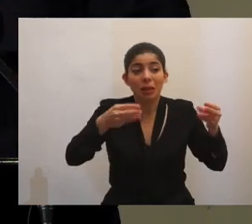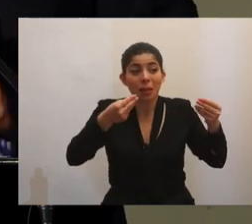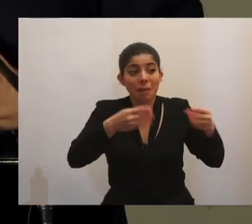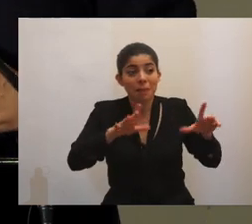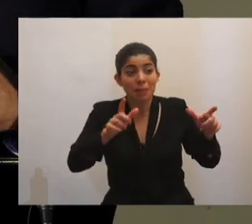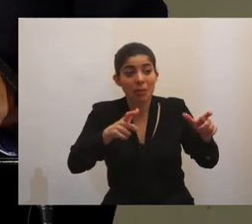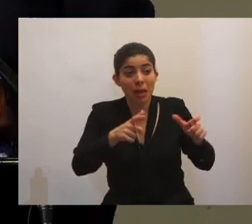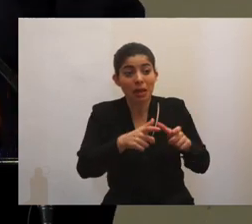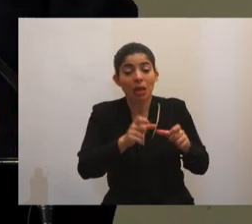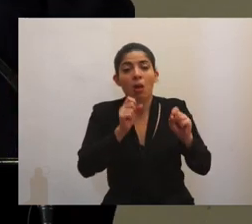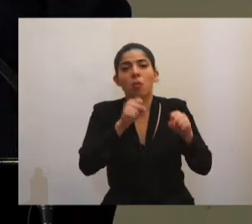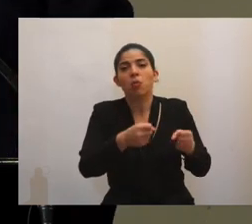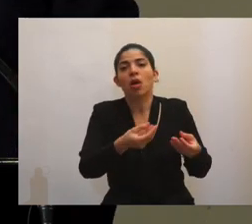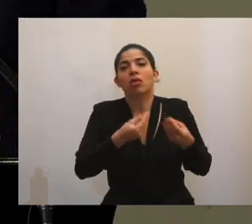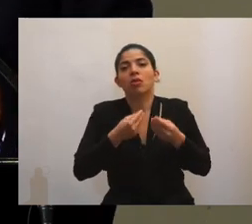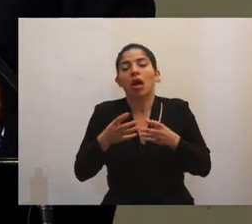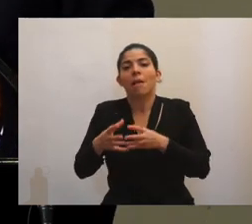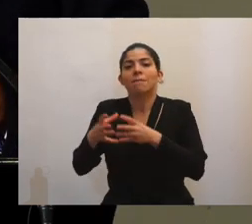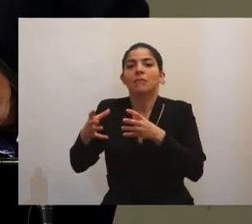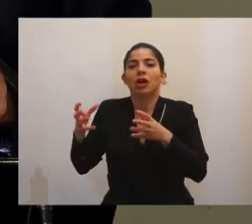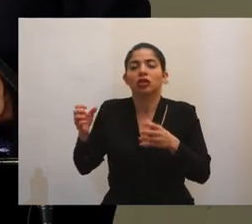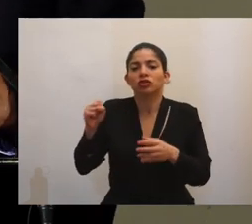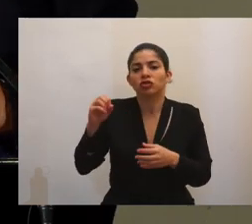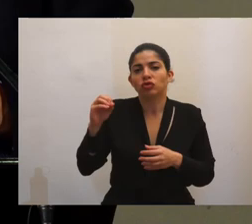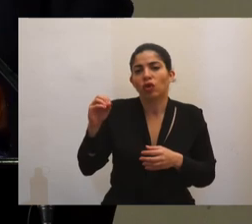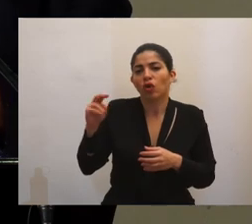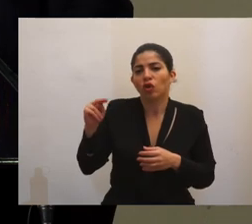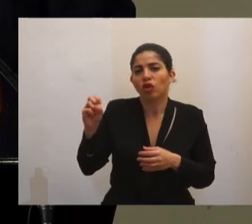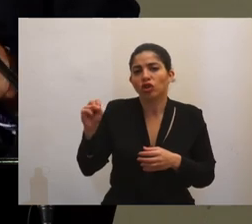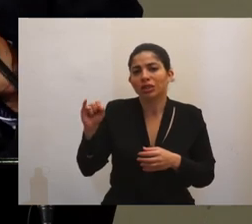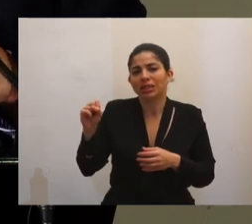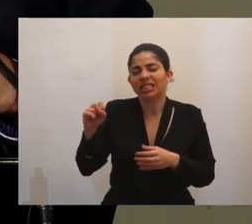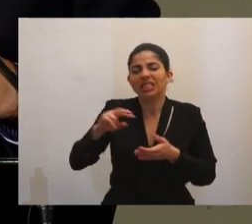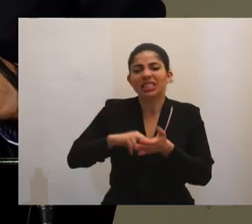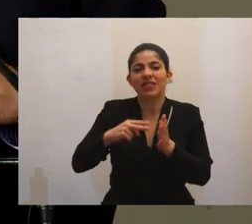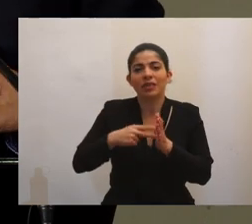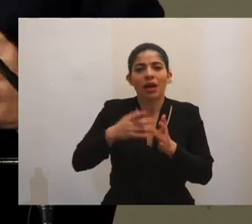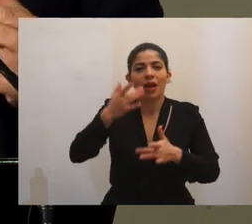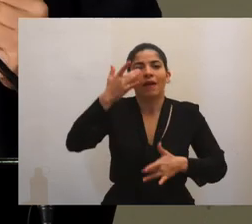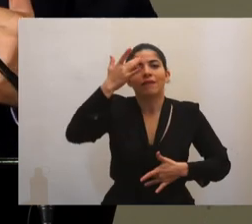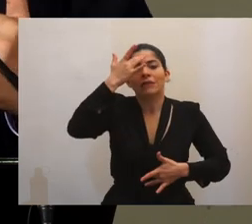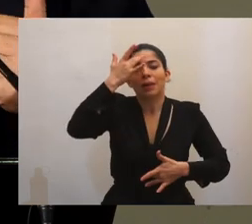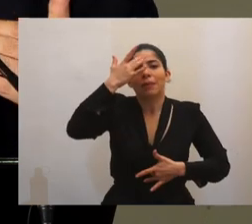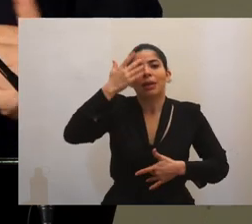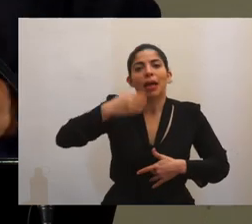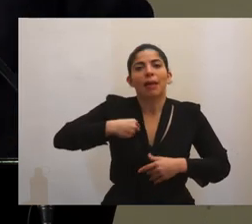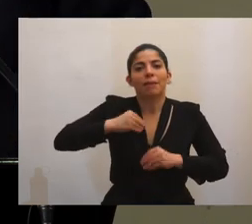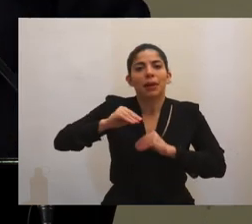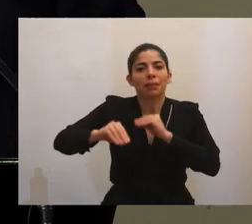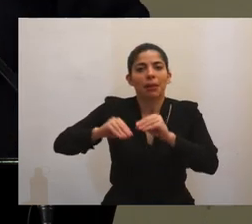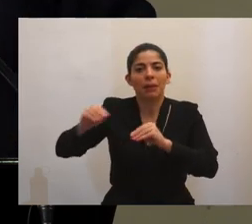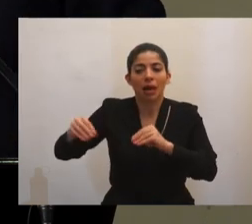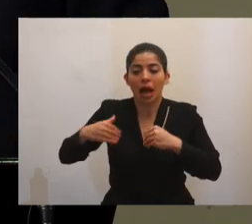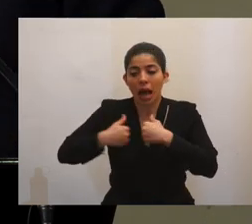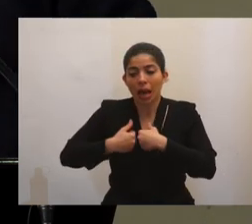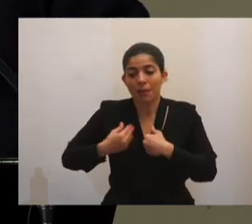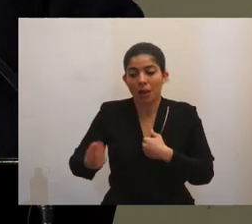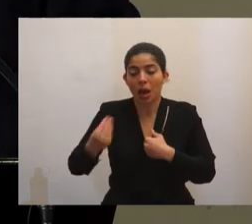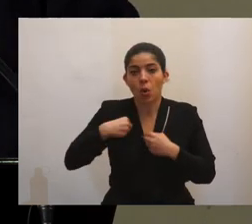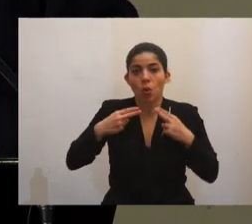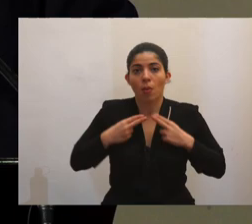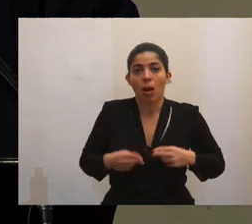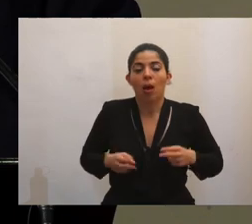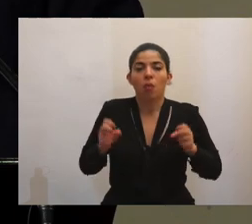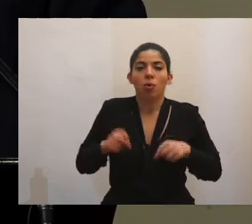los casos de zoonosis, esto es, la transmisión de enfermedades que van desde los animales hacia los